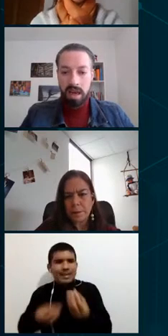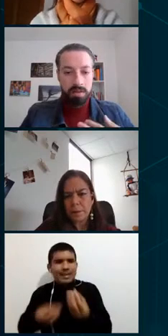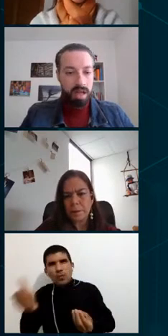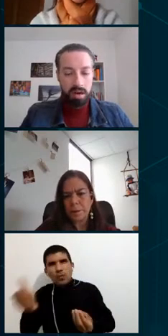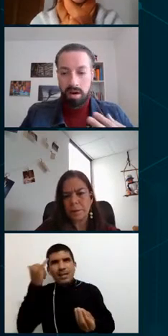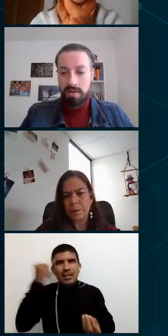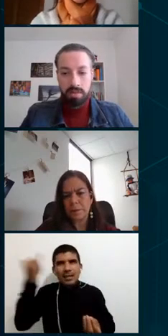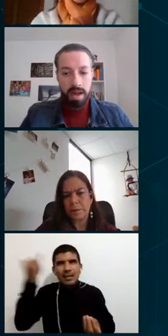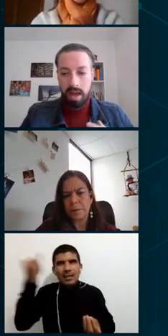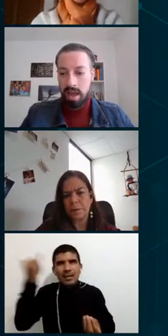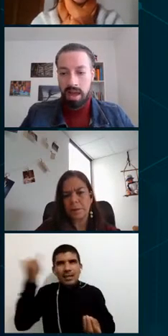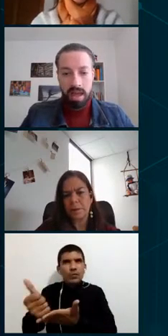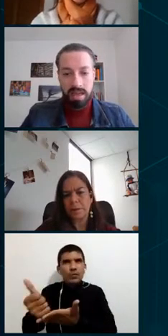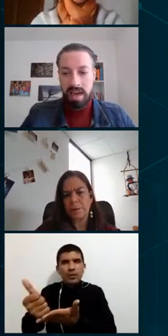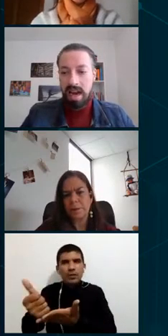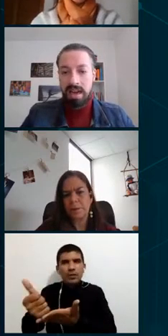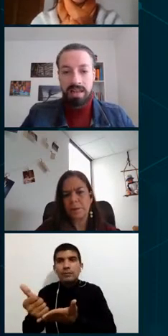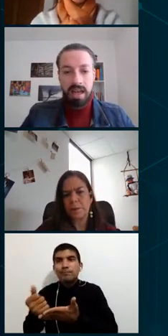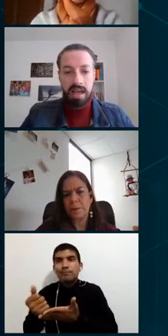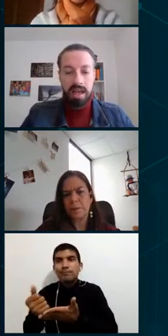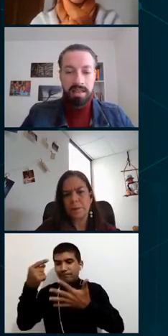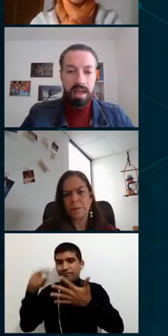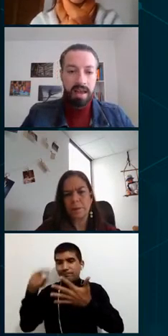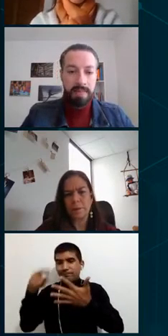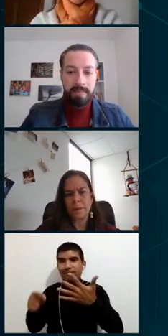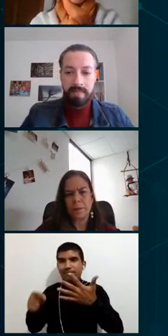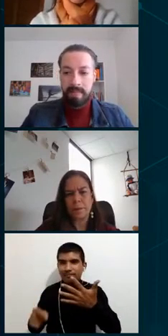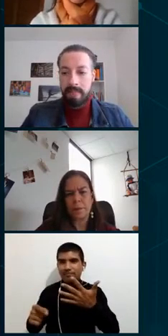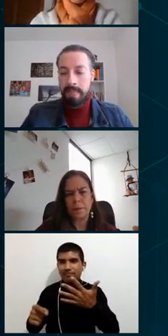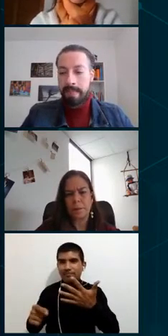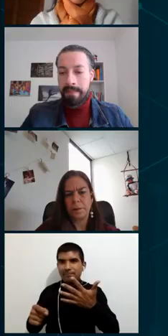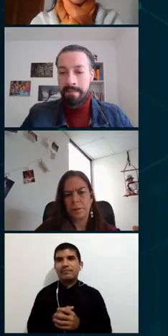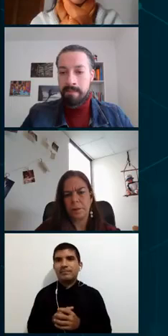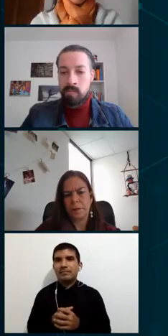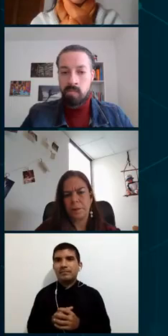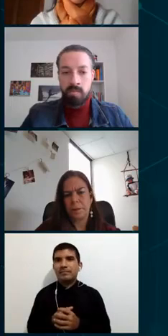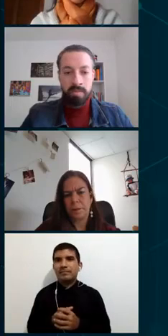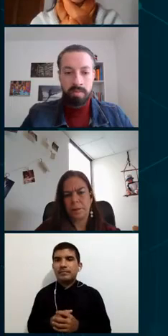Y aquí digamos que de alguna forma es generar